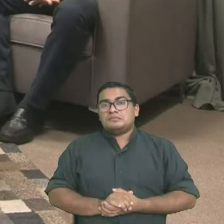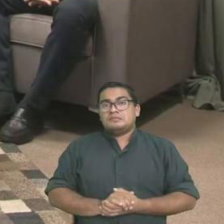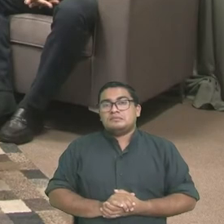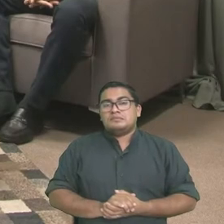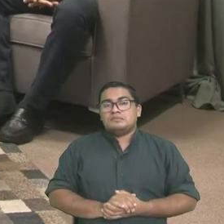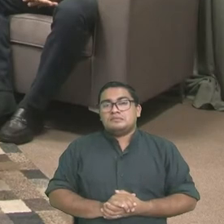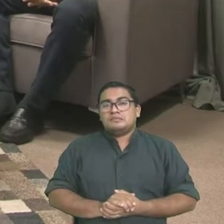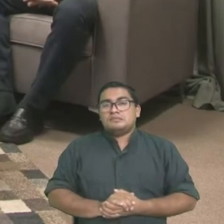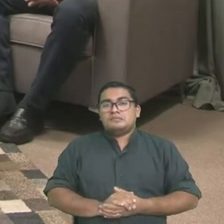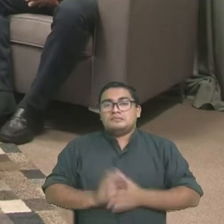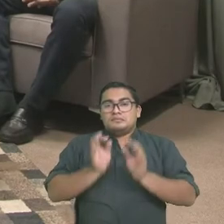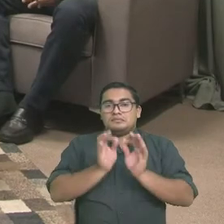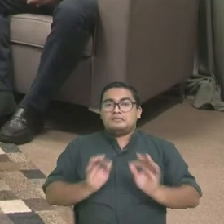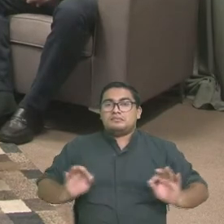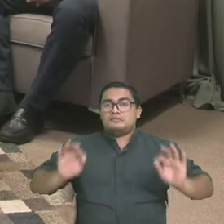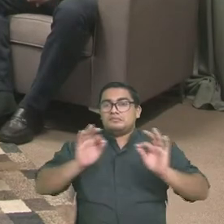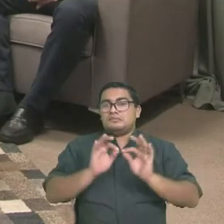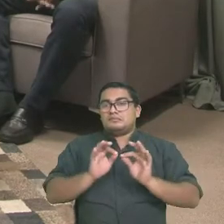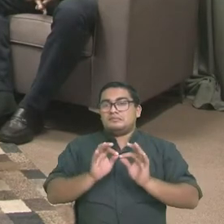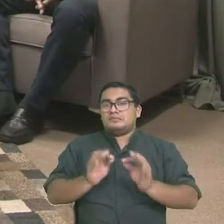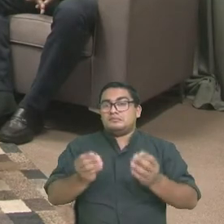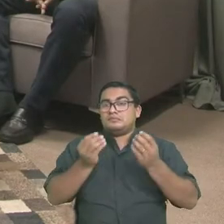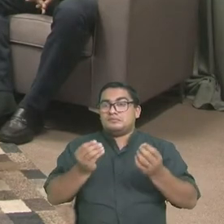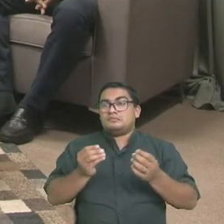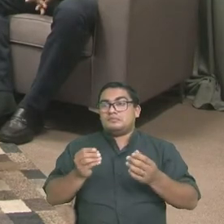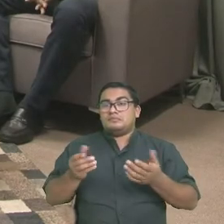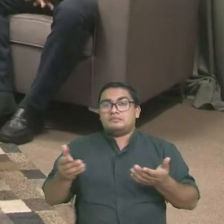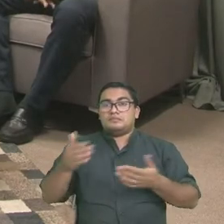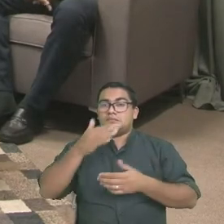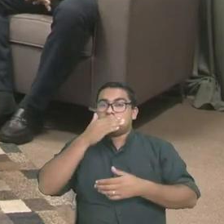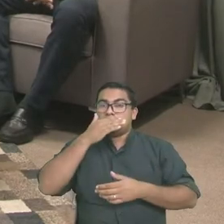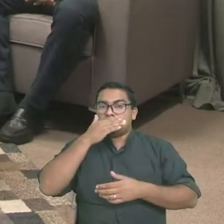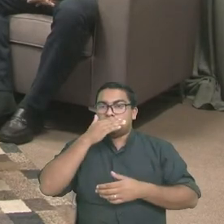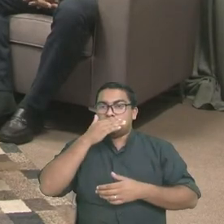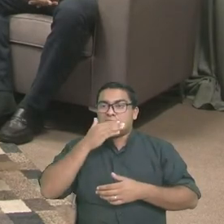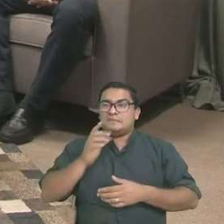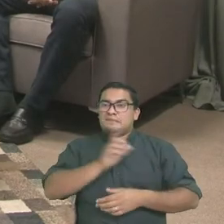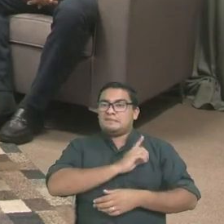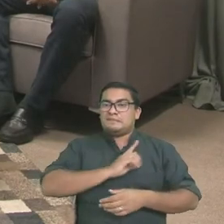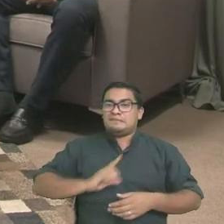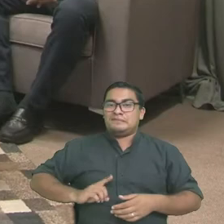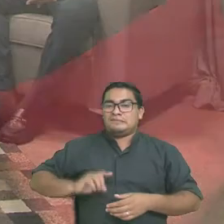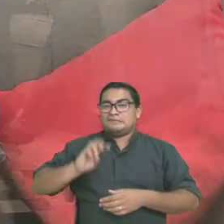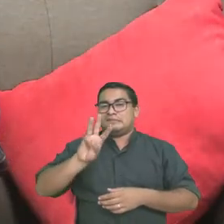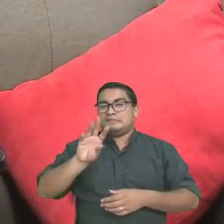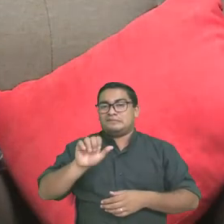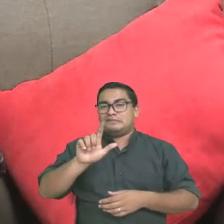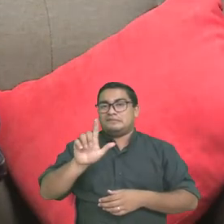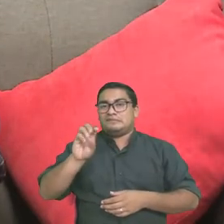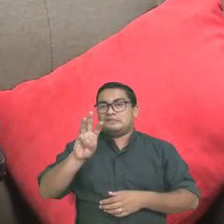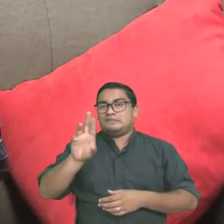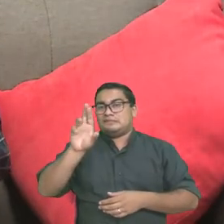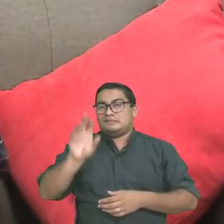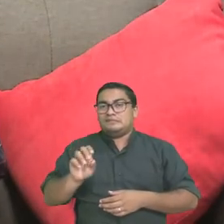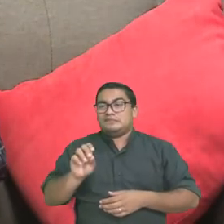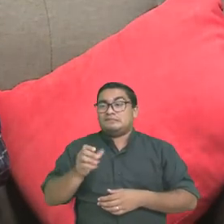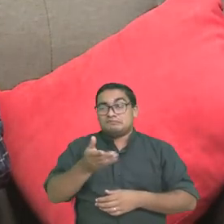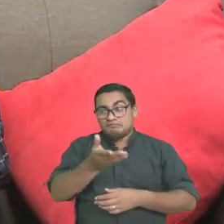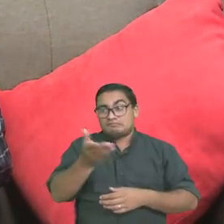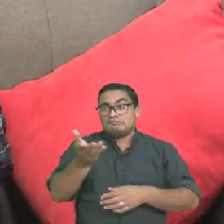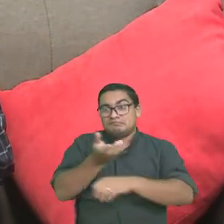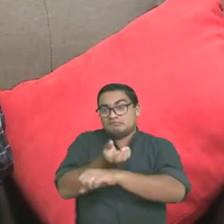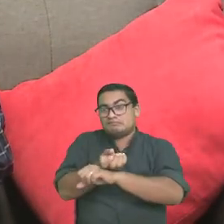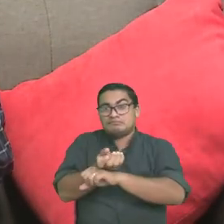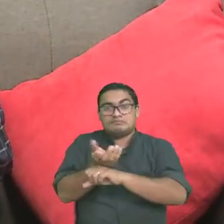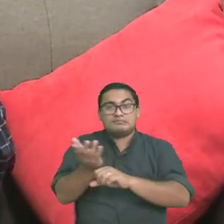que sí, además con ningún militante dentro de estos organismos del Frente Sandinista, diputado Gualmaro, su mensaje, ¿no? Final, ya